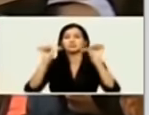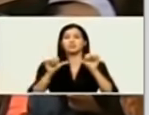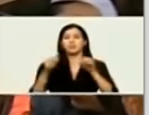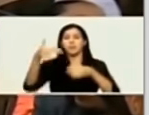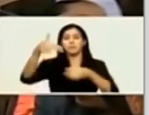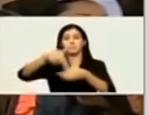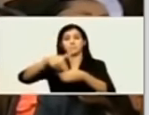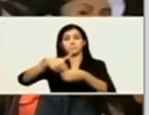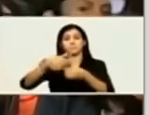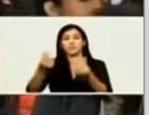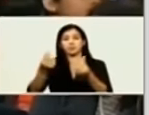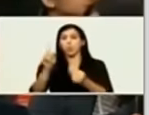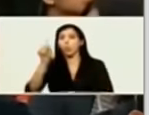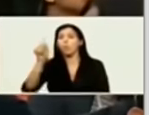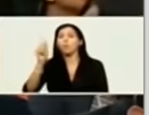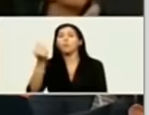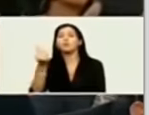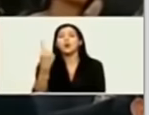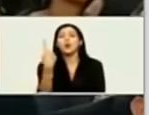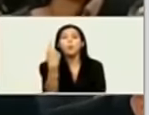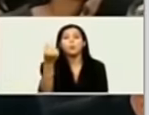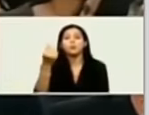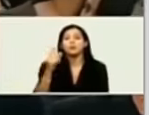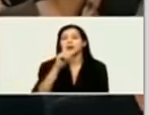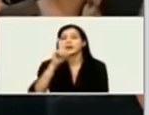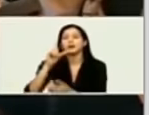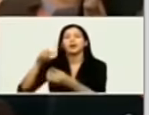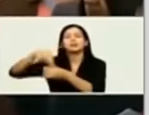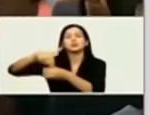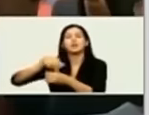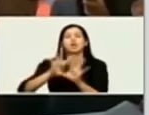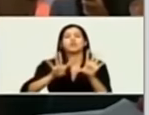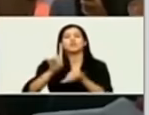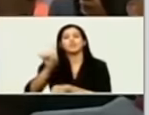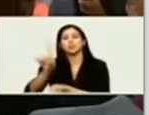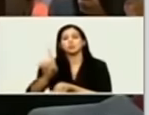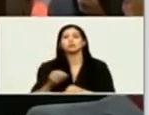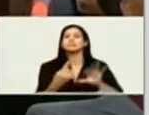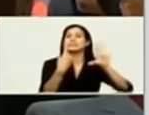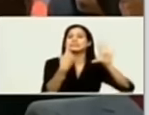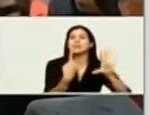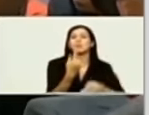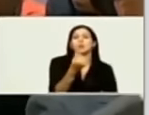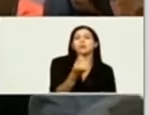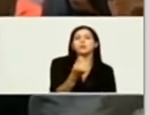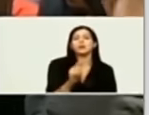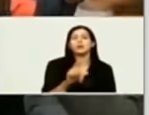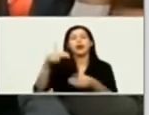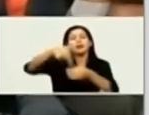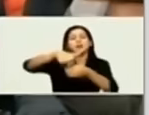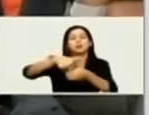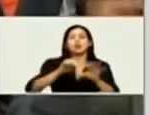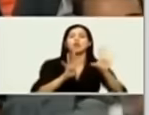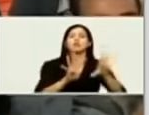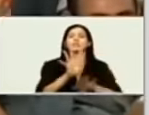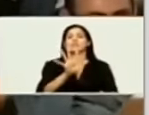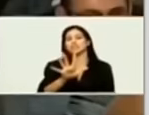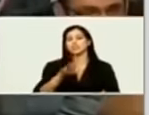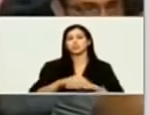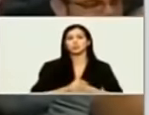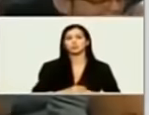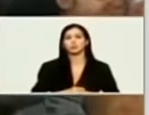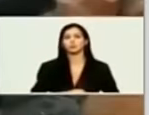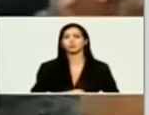ser sometidos a juicio y a encarcelamiento a detención a lo que sea cosa que no va a suceder por lo menos hasta ahora en los